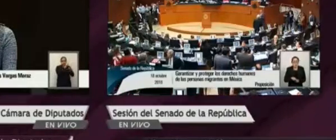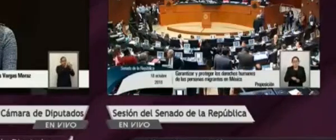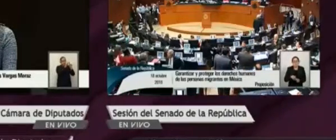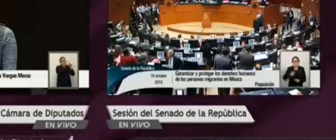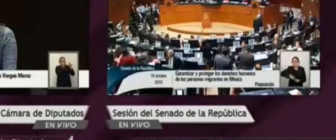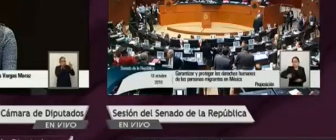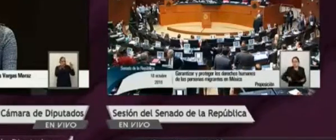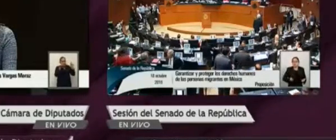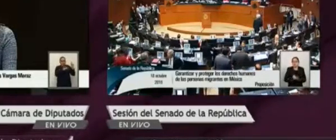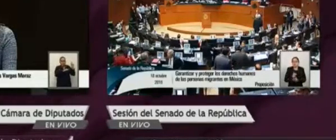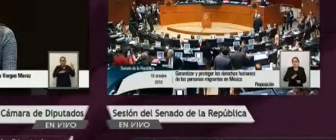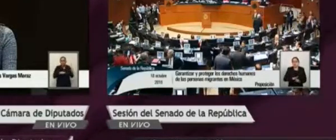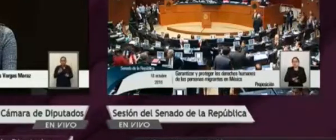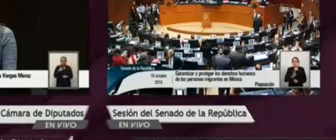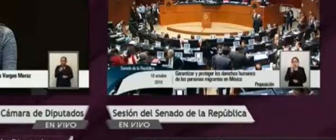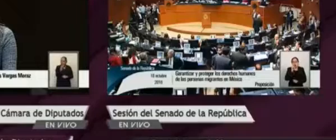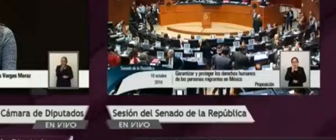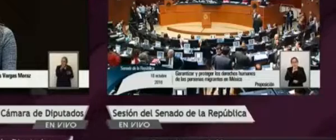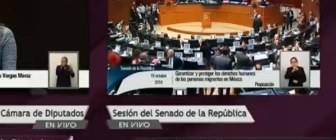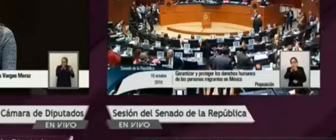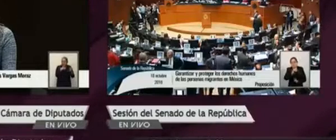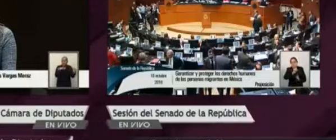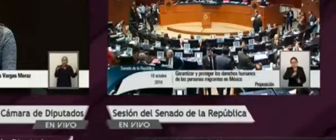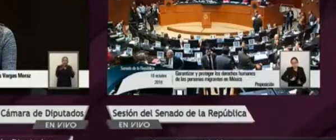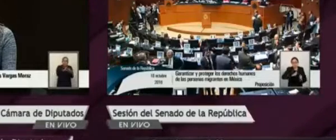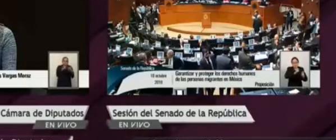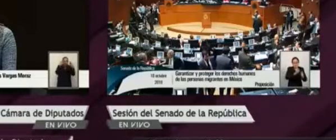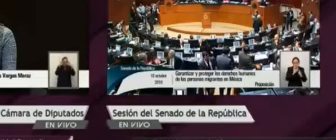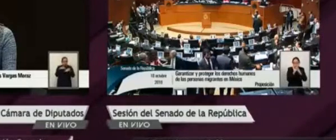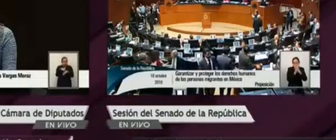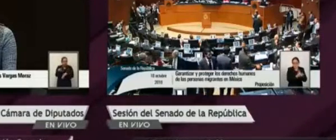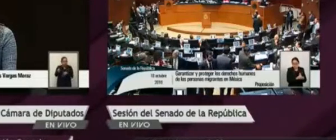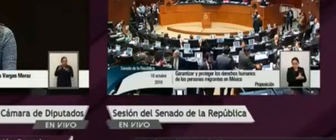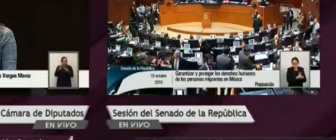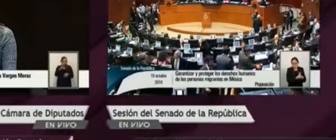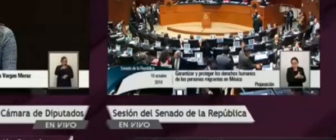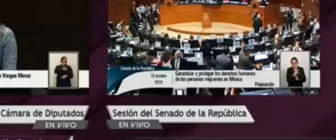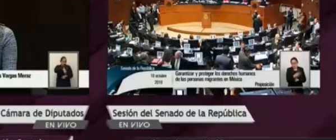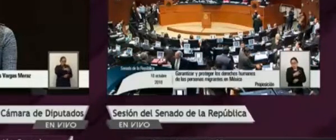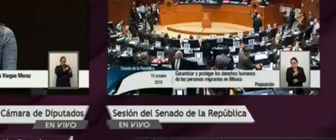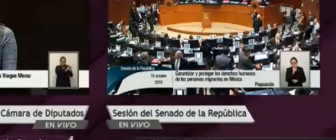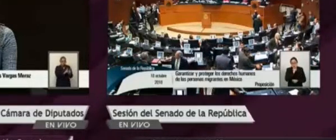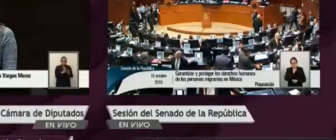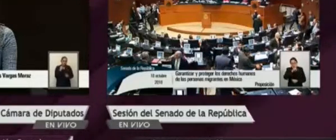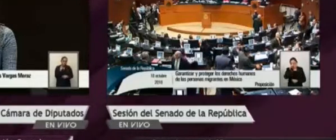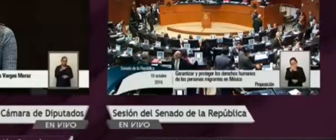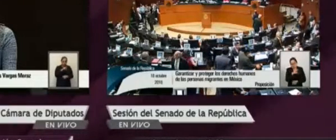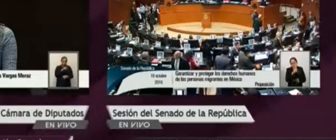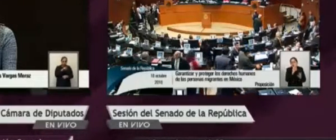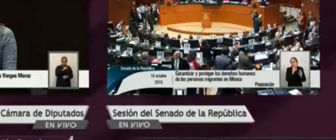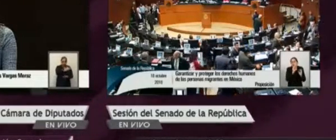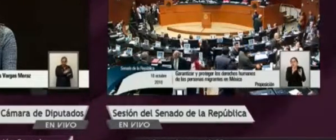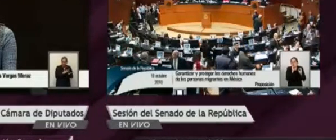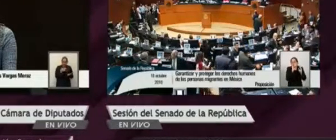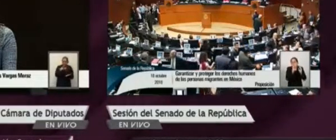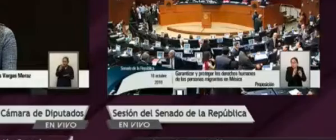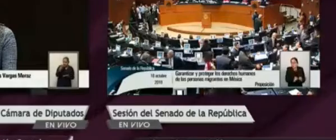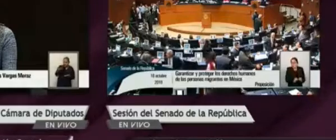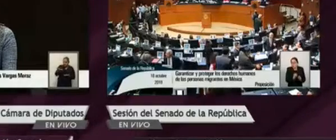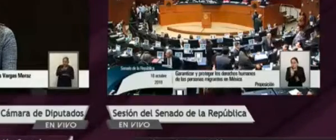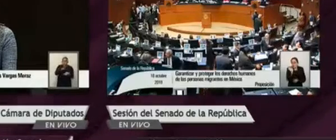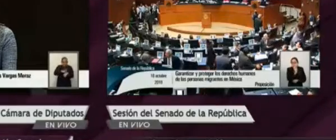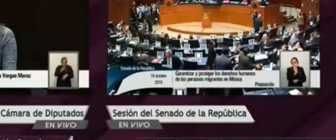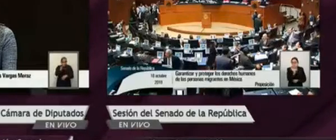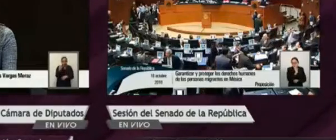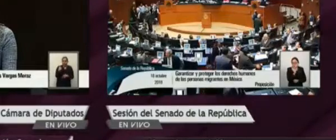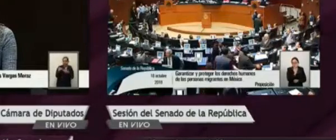con profundo interés, con el apoyo de mi grupo parlamentario Morena. Por ello, desde hace algunas semanas ingresé una iniciativa